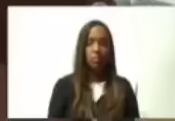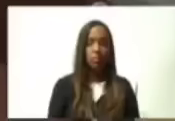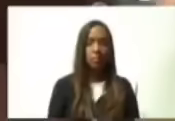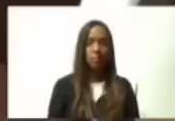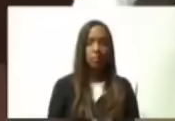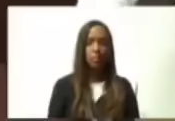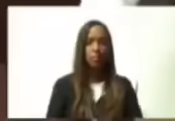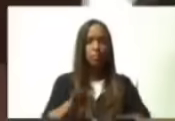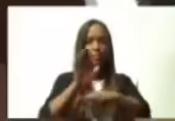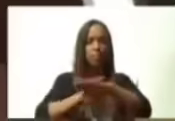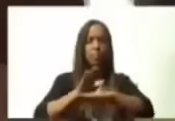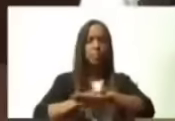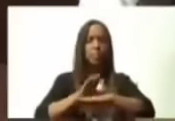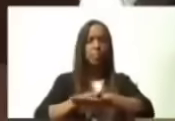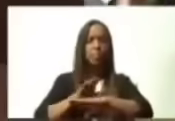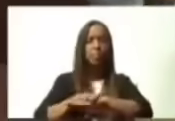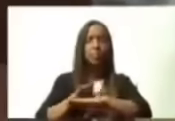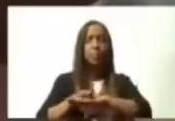Por favor.